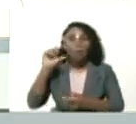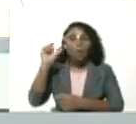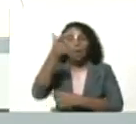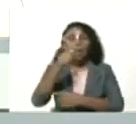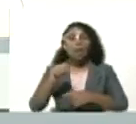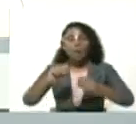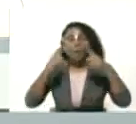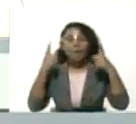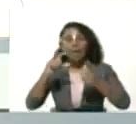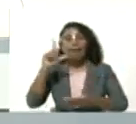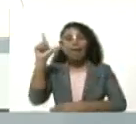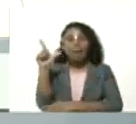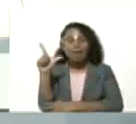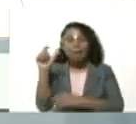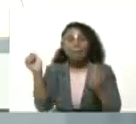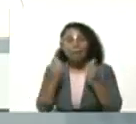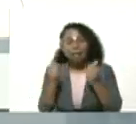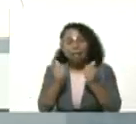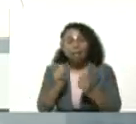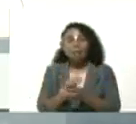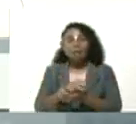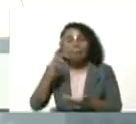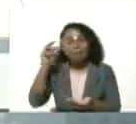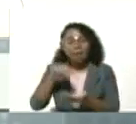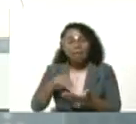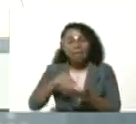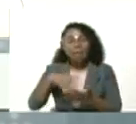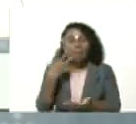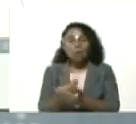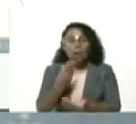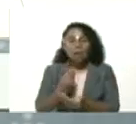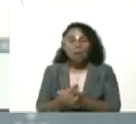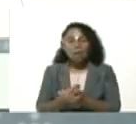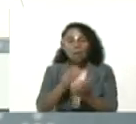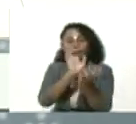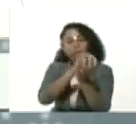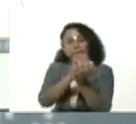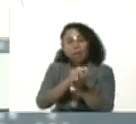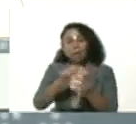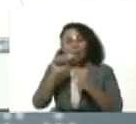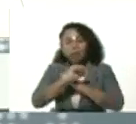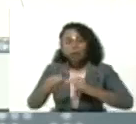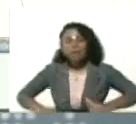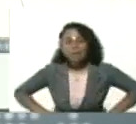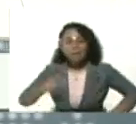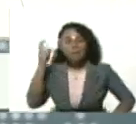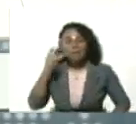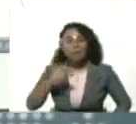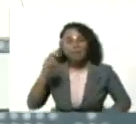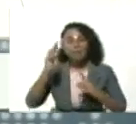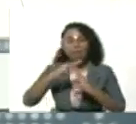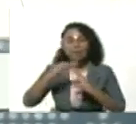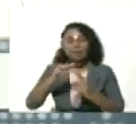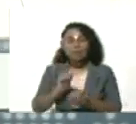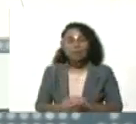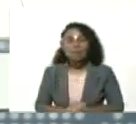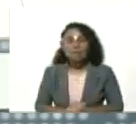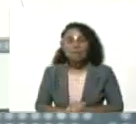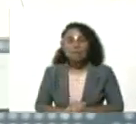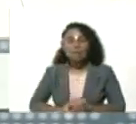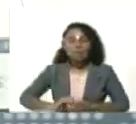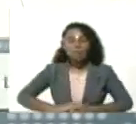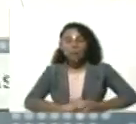Guaira, Lara, Mérida, Miranda, Monagas, Nueva Esparta, Portuguesa, Sucre, Táchira,